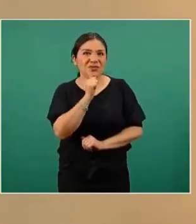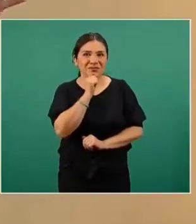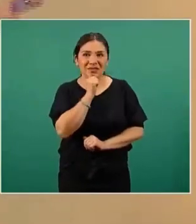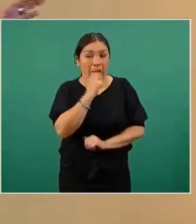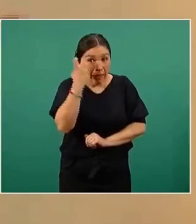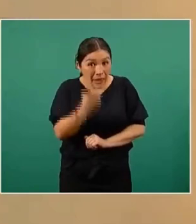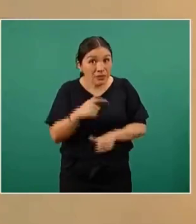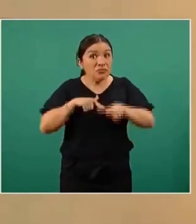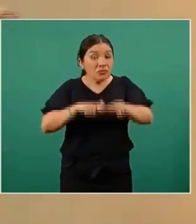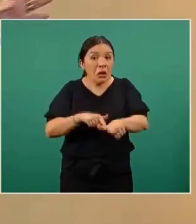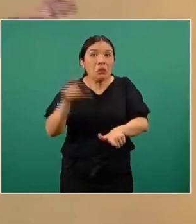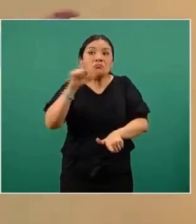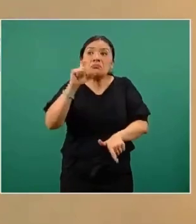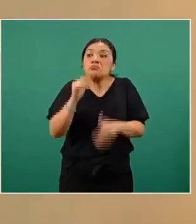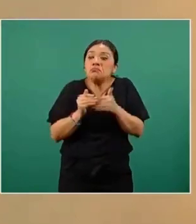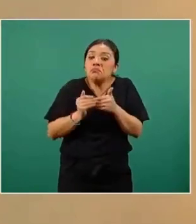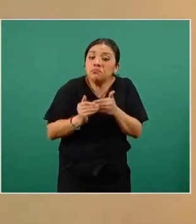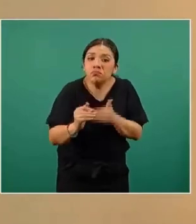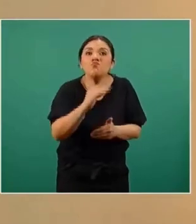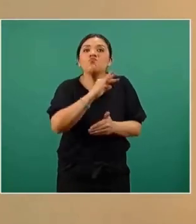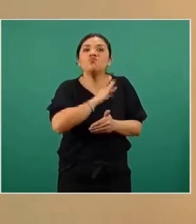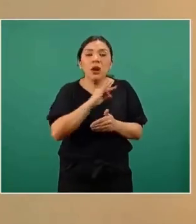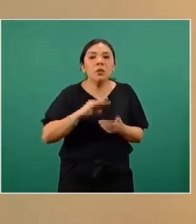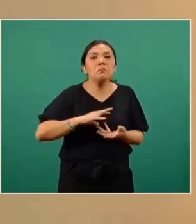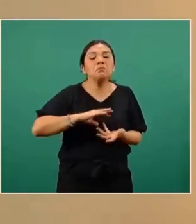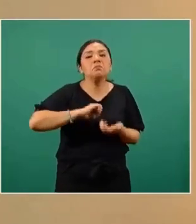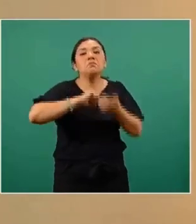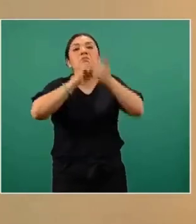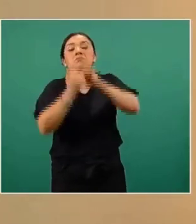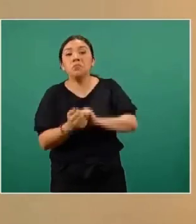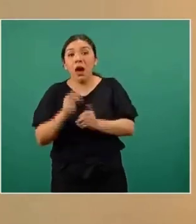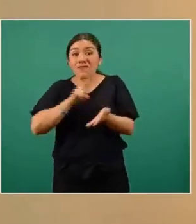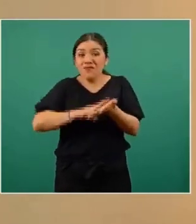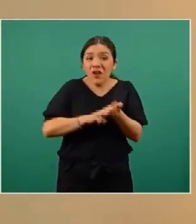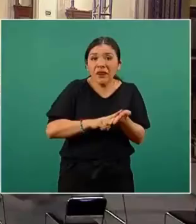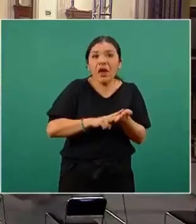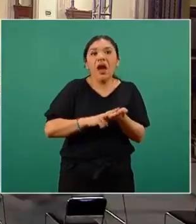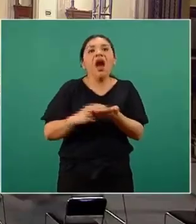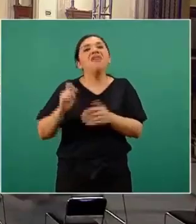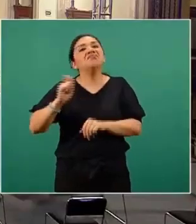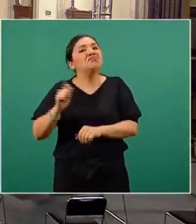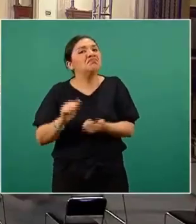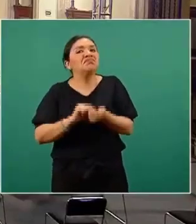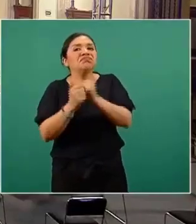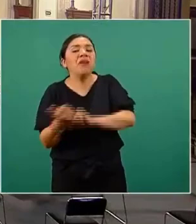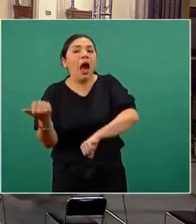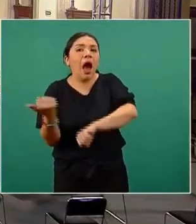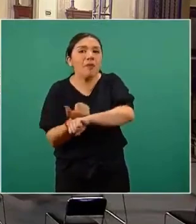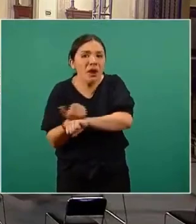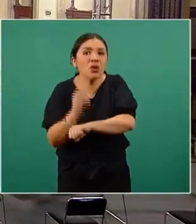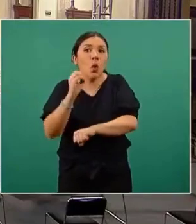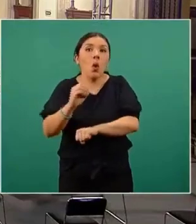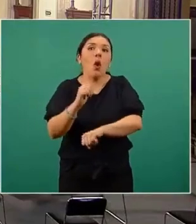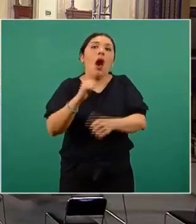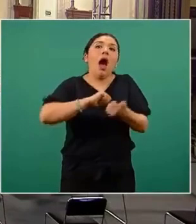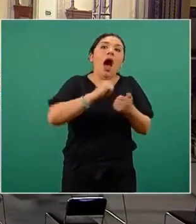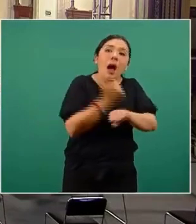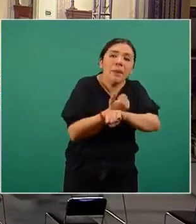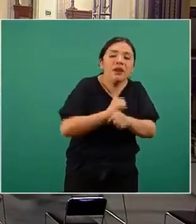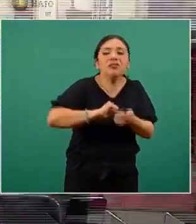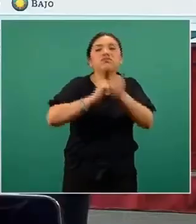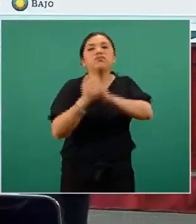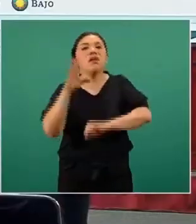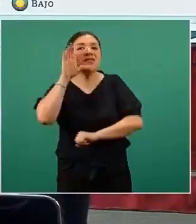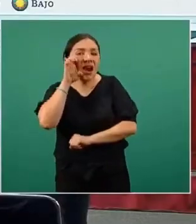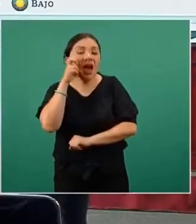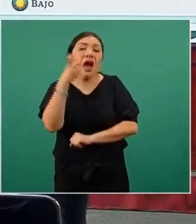pues esto en cualquier momento puede pasar de un semáforo verde a moverse hacia un semáforo amarillo o así sucesivamente y